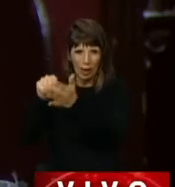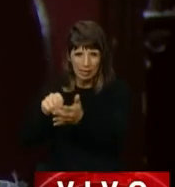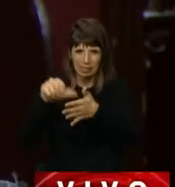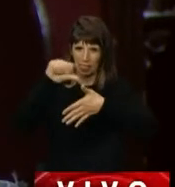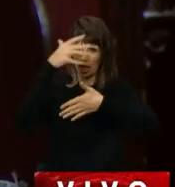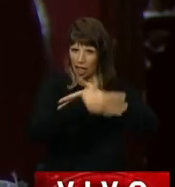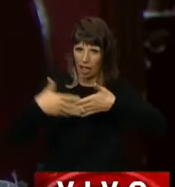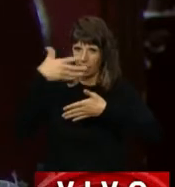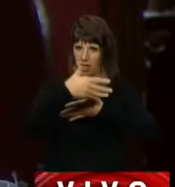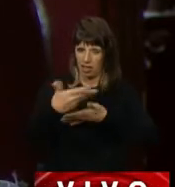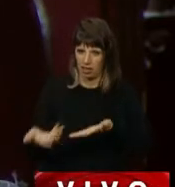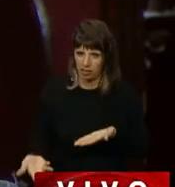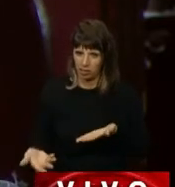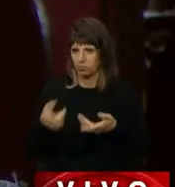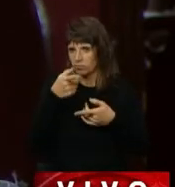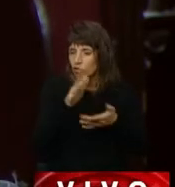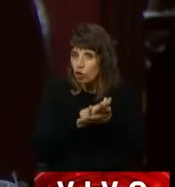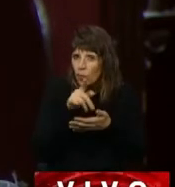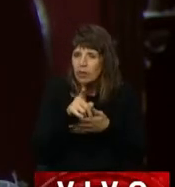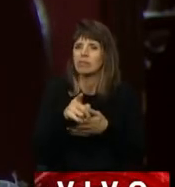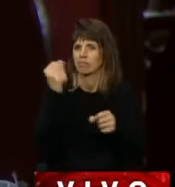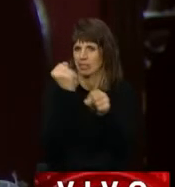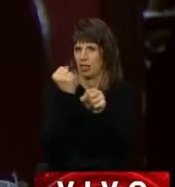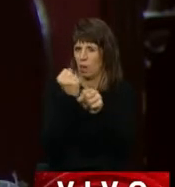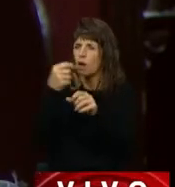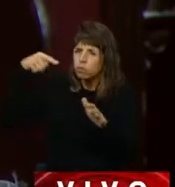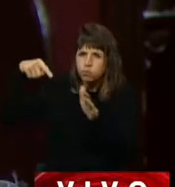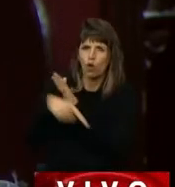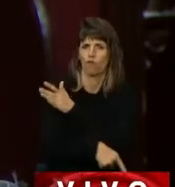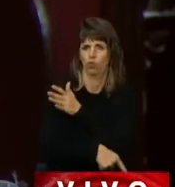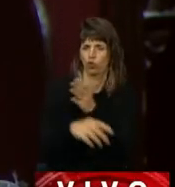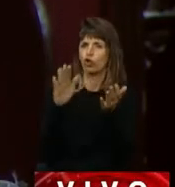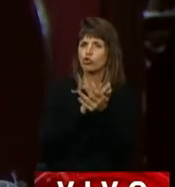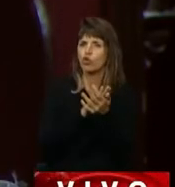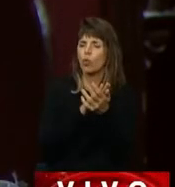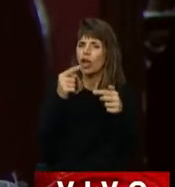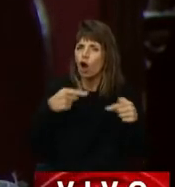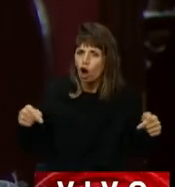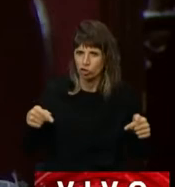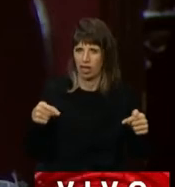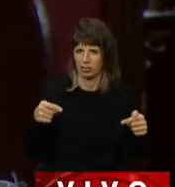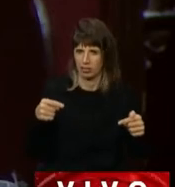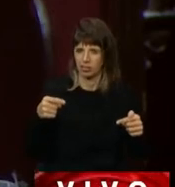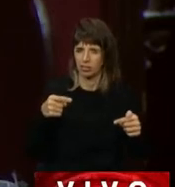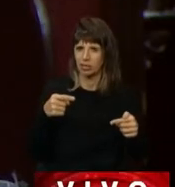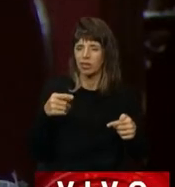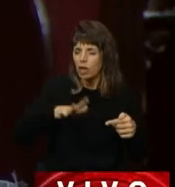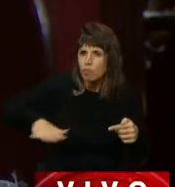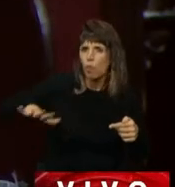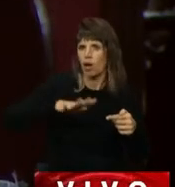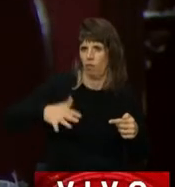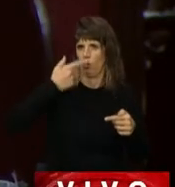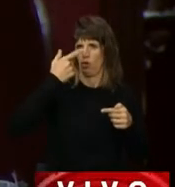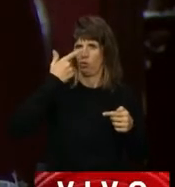el trabajar a fondo cuestiones que hacen a los intereses sustantivos de nuestro propio